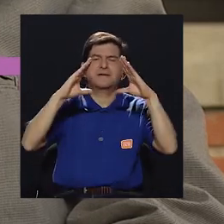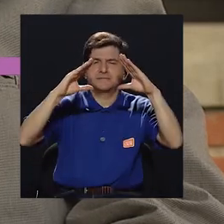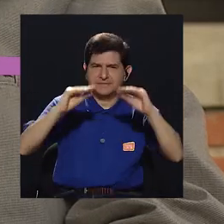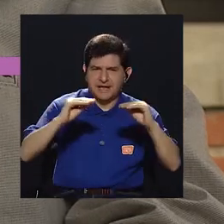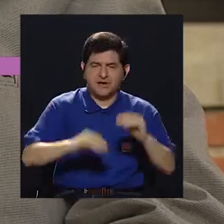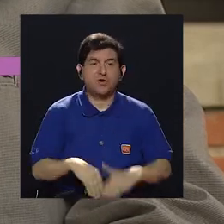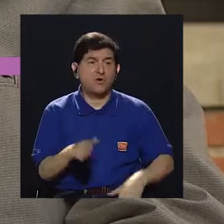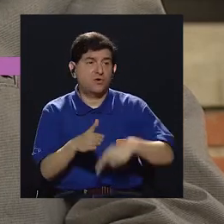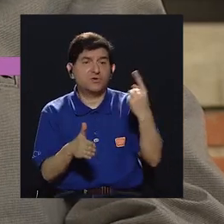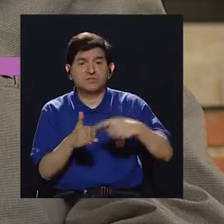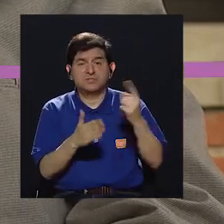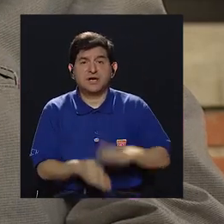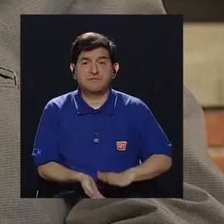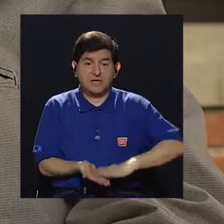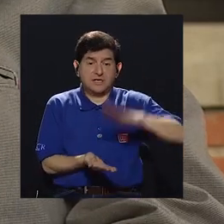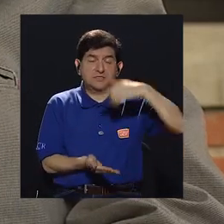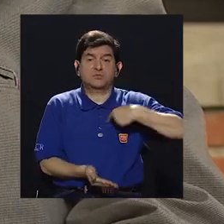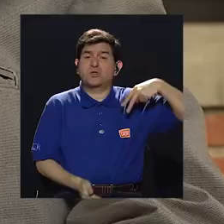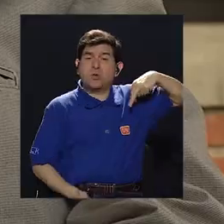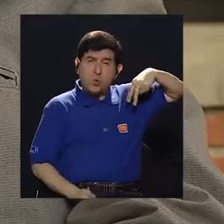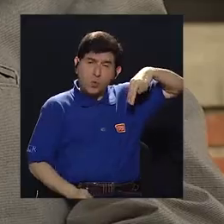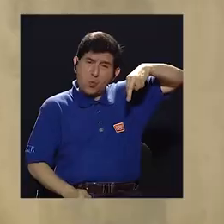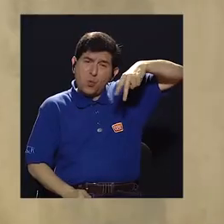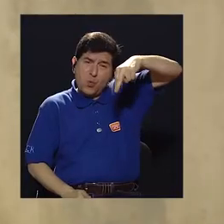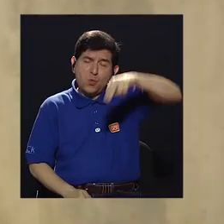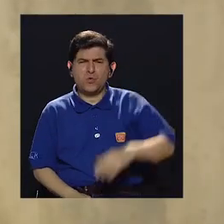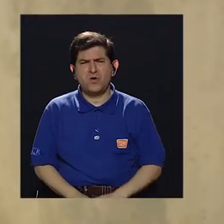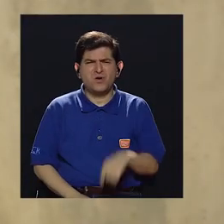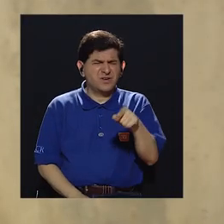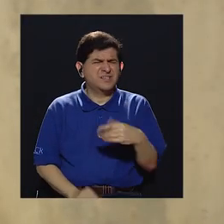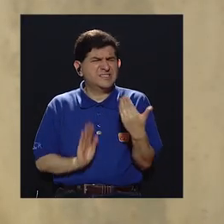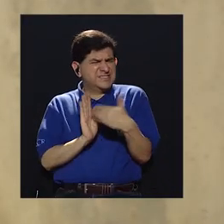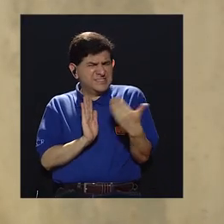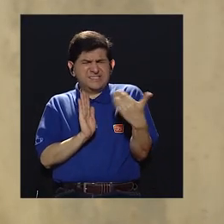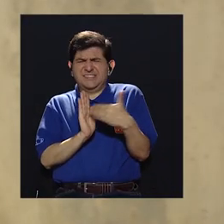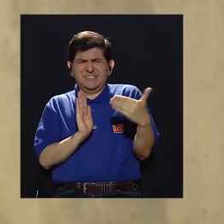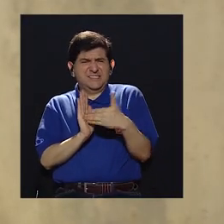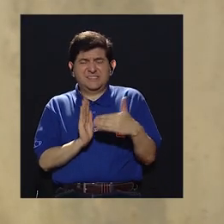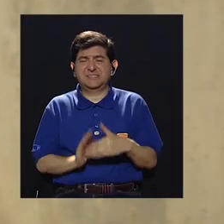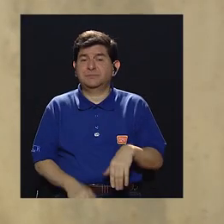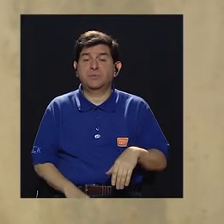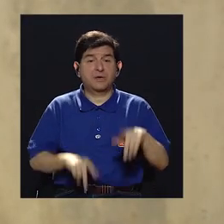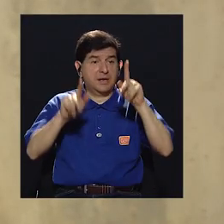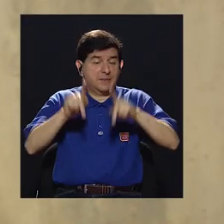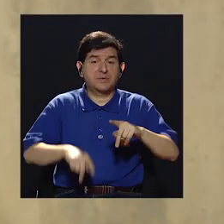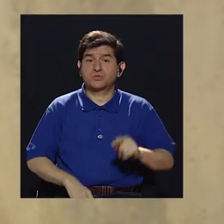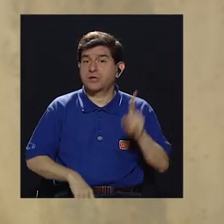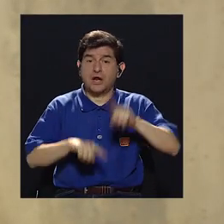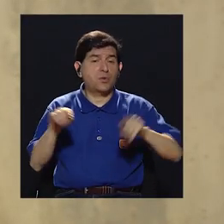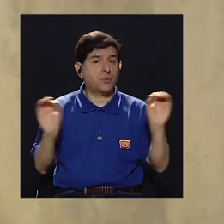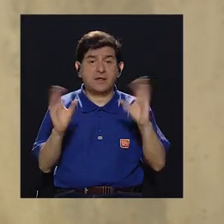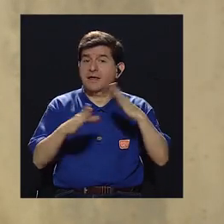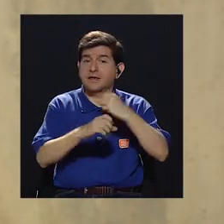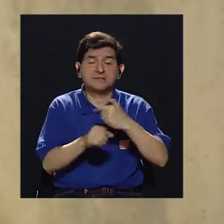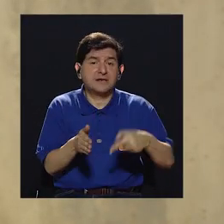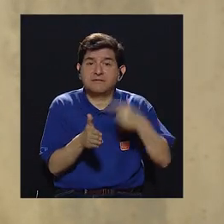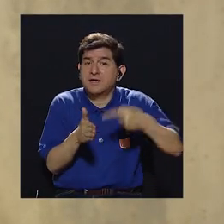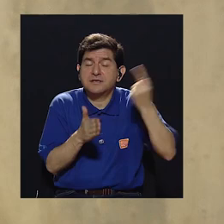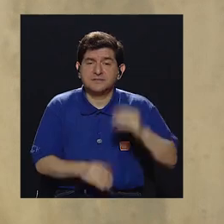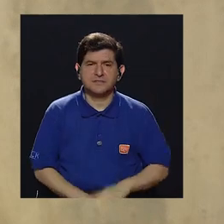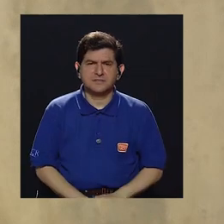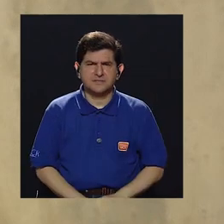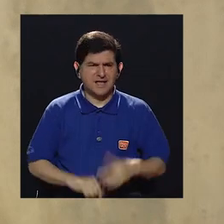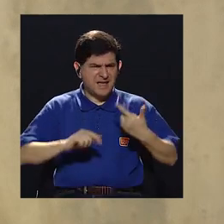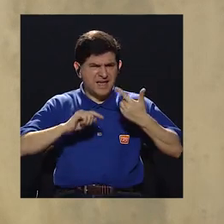nocturna, que a veces se exacerba cuando uno camina y que es muy molesto porque es totalmente incapacitante. Doctor, ¿y qué produce